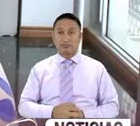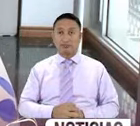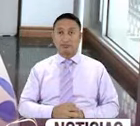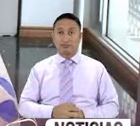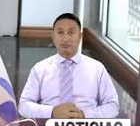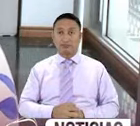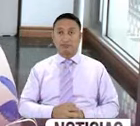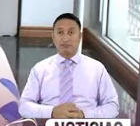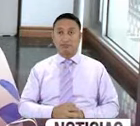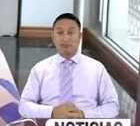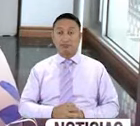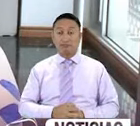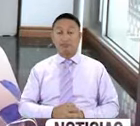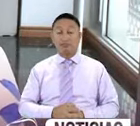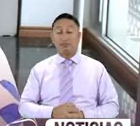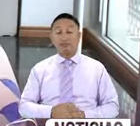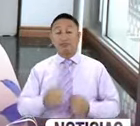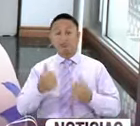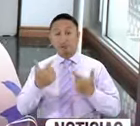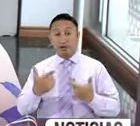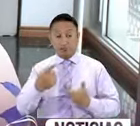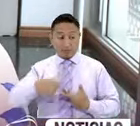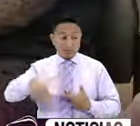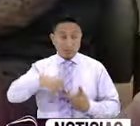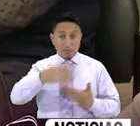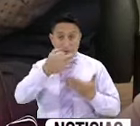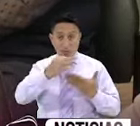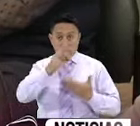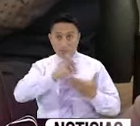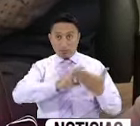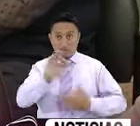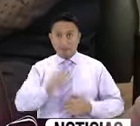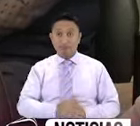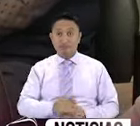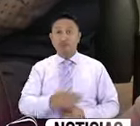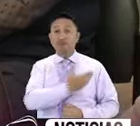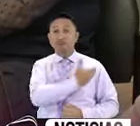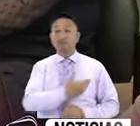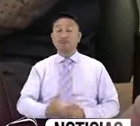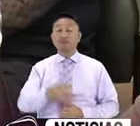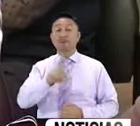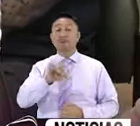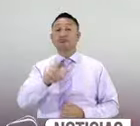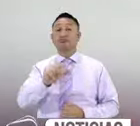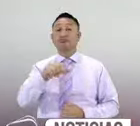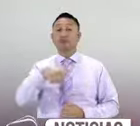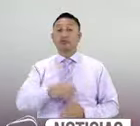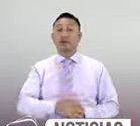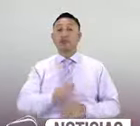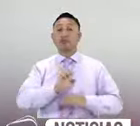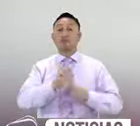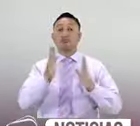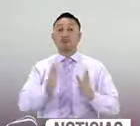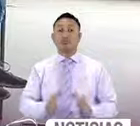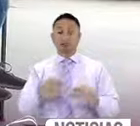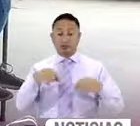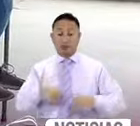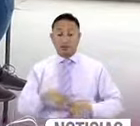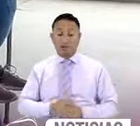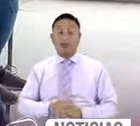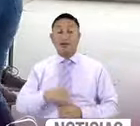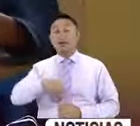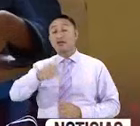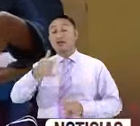para que luego el Pleno pueda aprobar este presupuesto. La presidenta Diana Tamaín adelantó que los ecuatorianos que se encuentran en el exterior